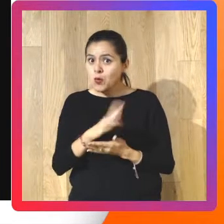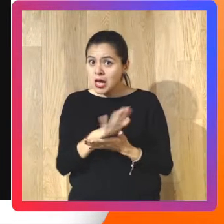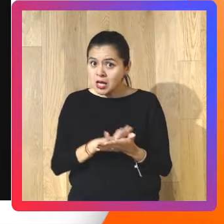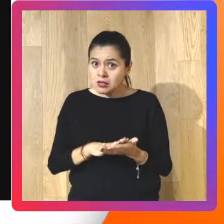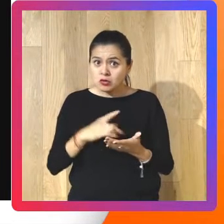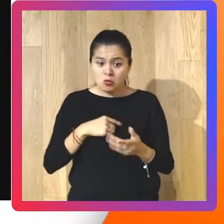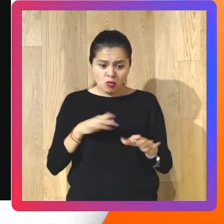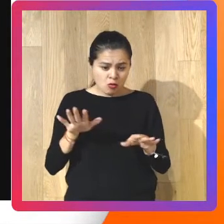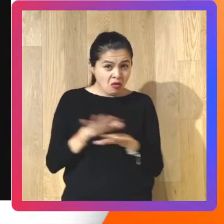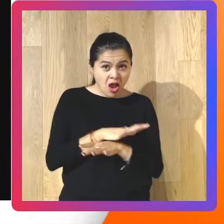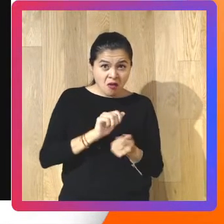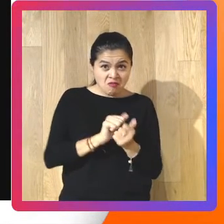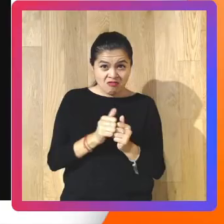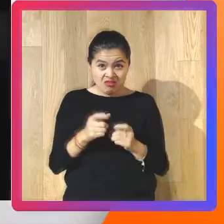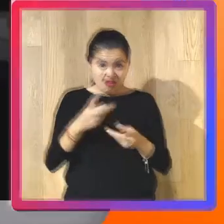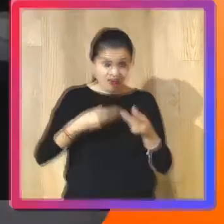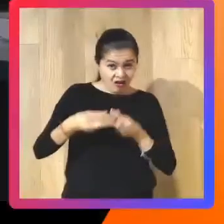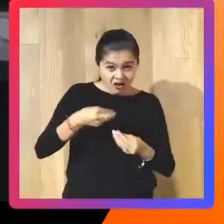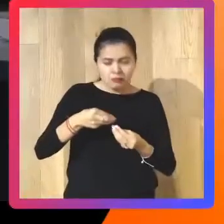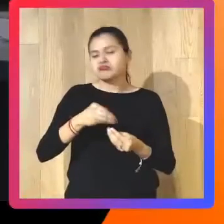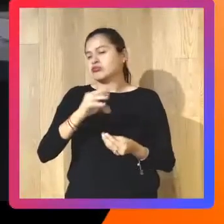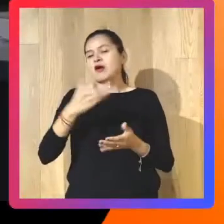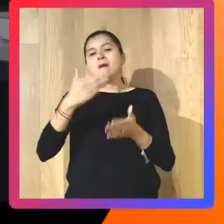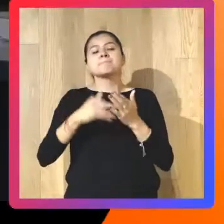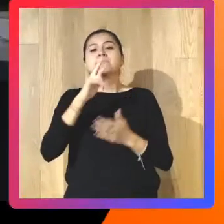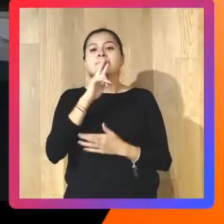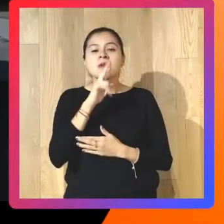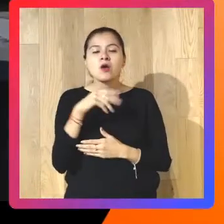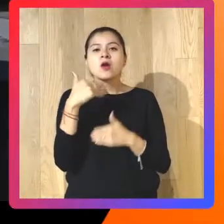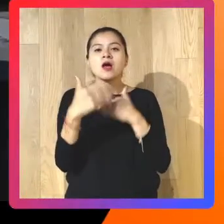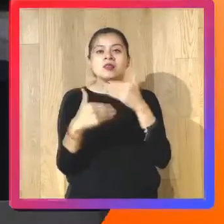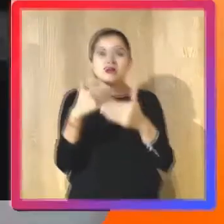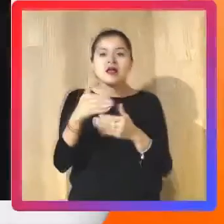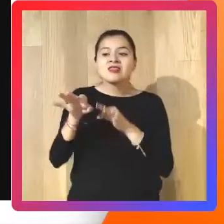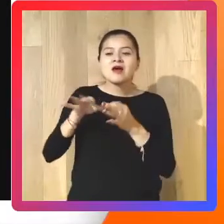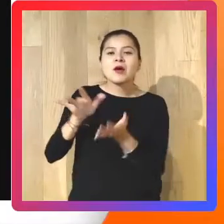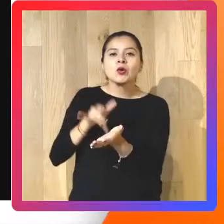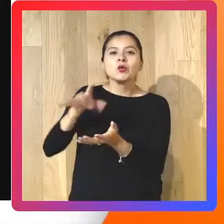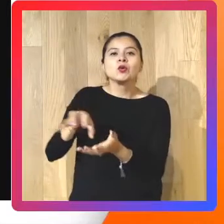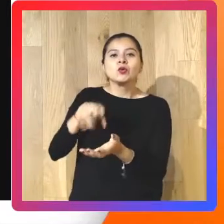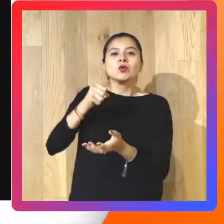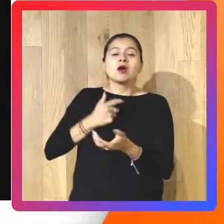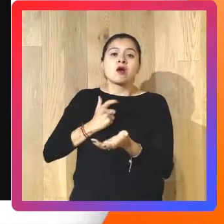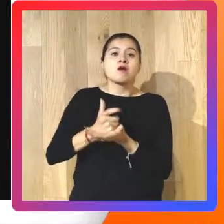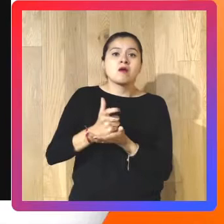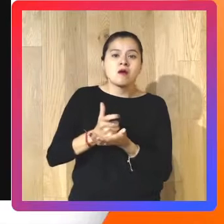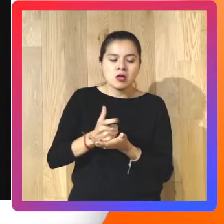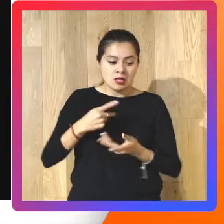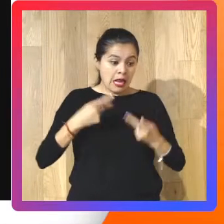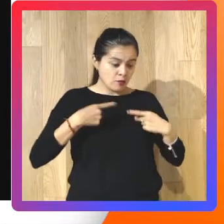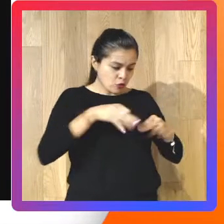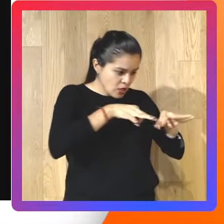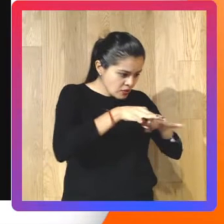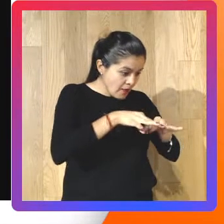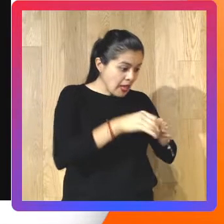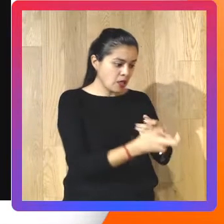de transferencias gubernamentales, sino la mejora del ingreso del trabajo, la mejora del ingreso laboral de quienes